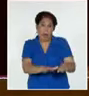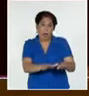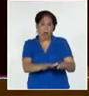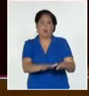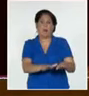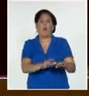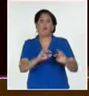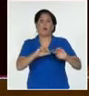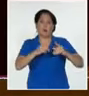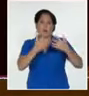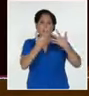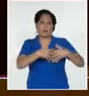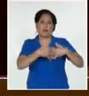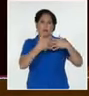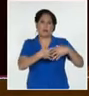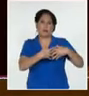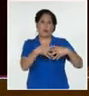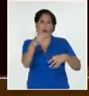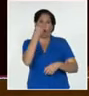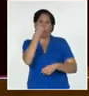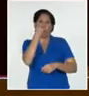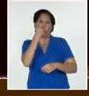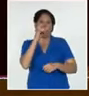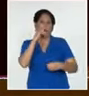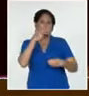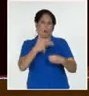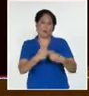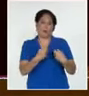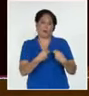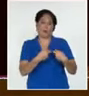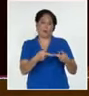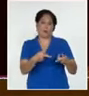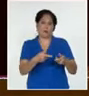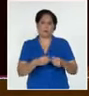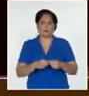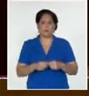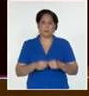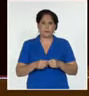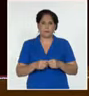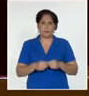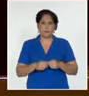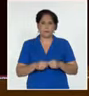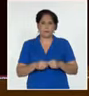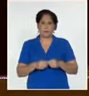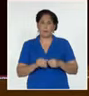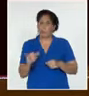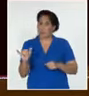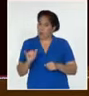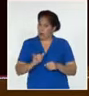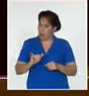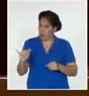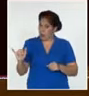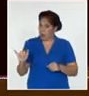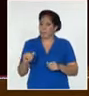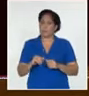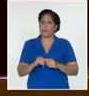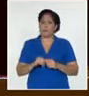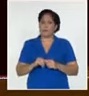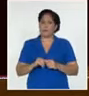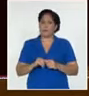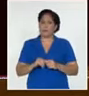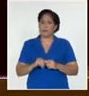plantas termoeléctricas en funcionamiento. Y esto trae también, está aparejado a que